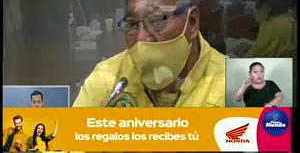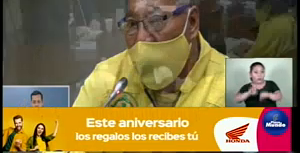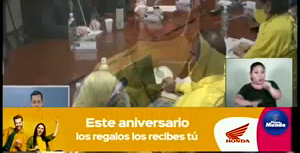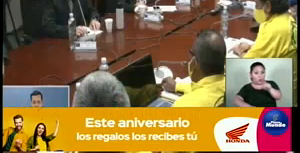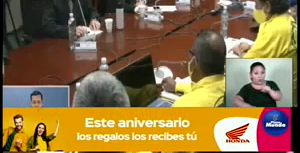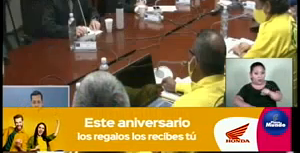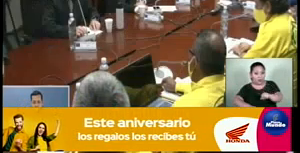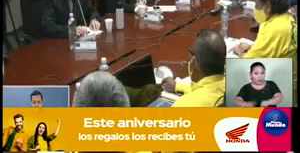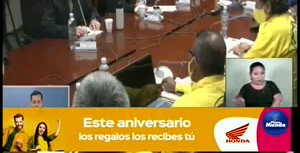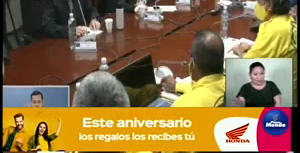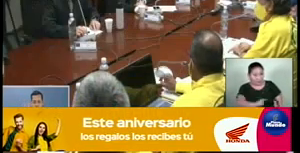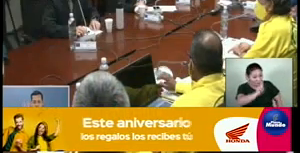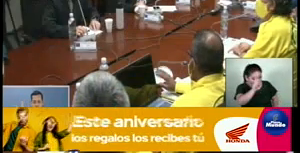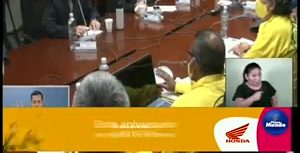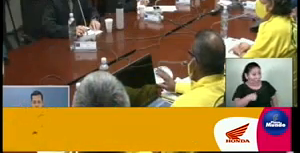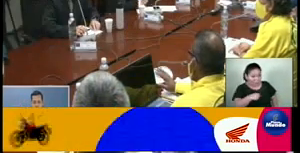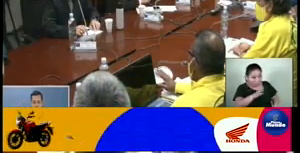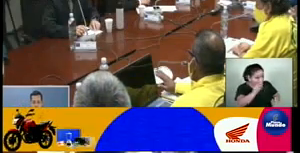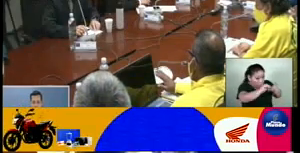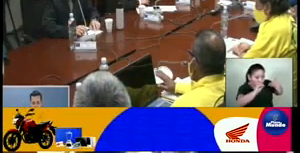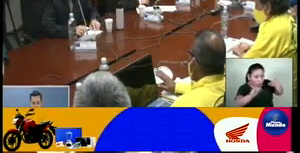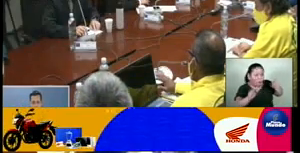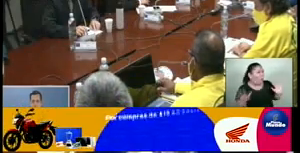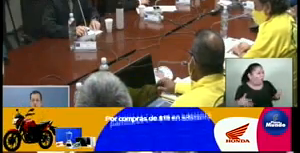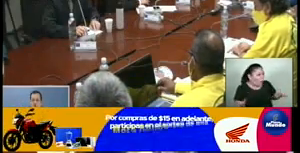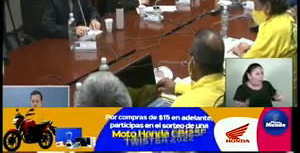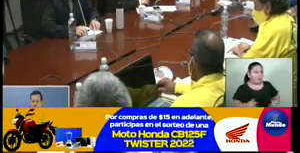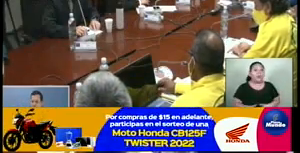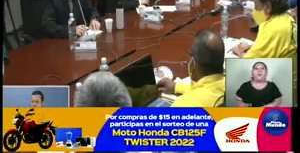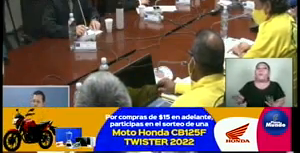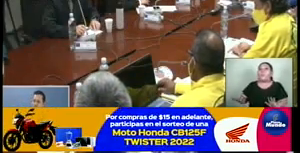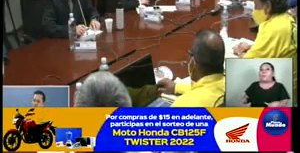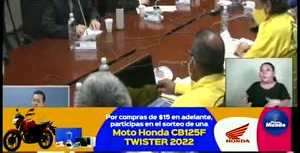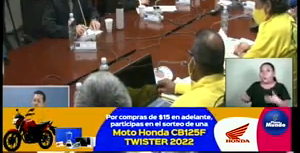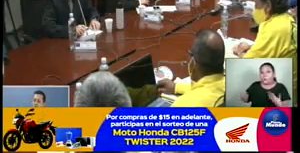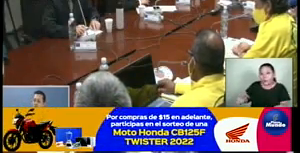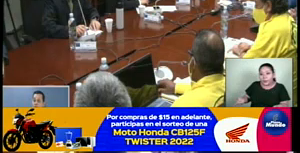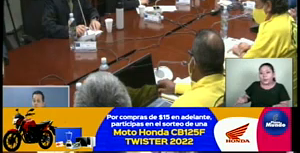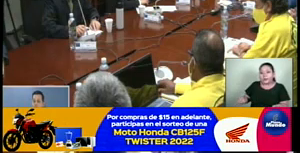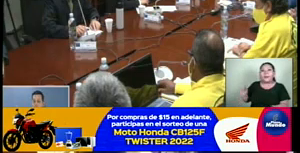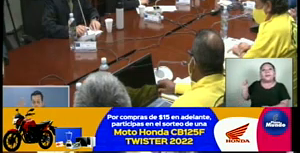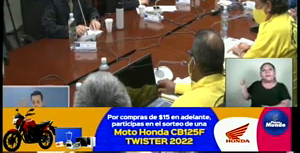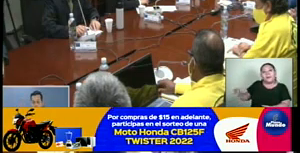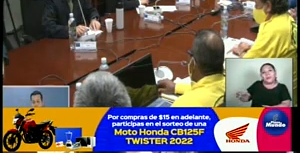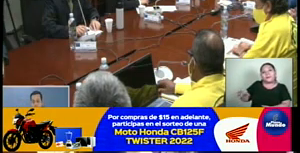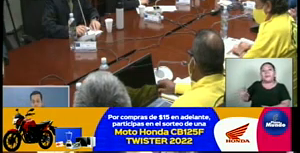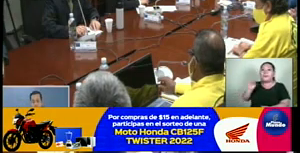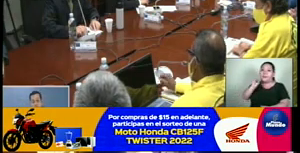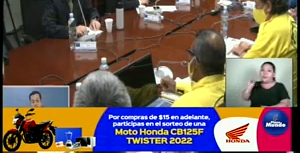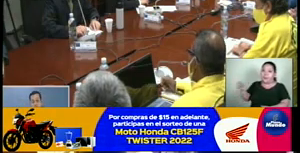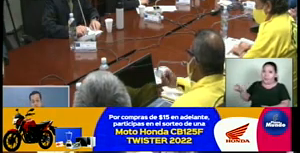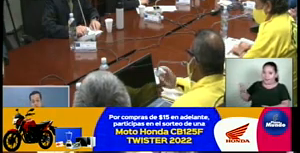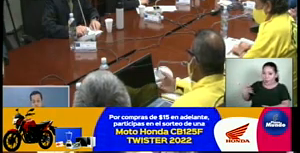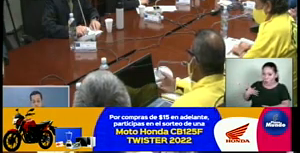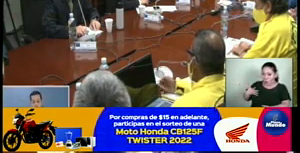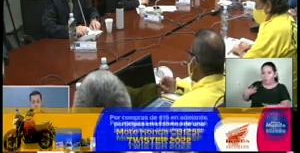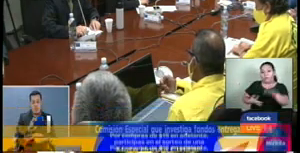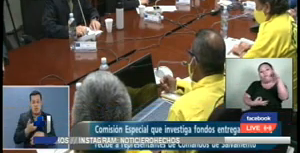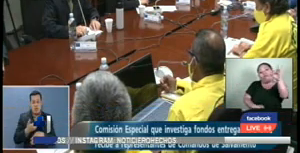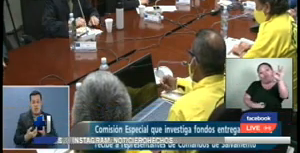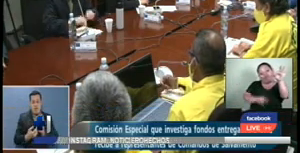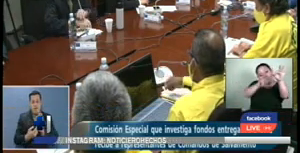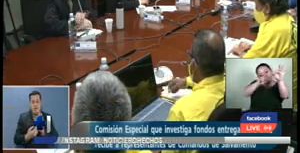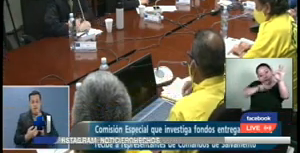$95,430. ¿Les quitó, ha dicho usted? Sí, sí, nos quitó. ¿Cómo así? Porque ella nos dijo de que cuando nosotros